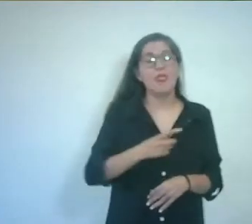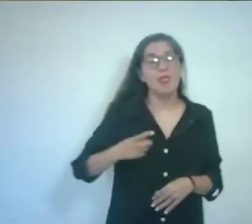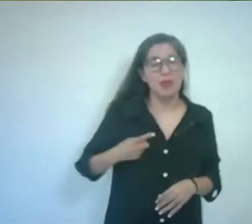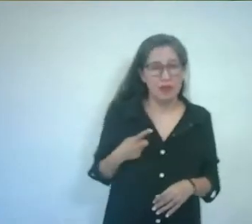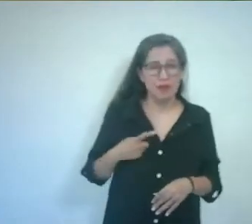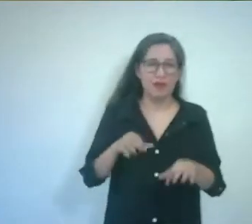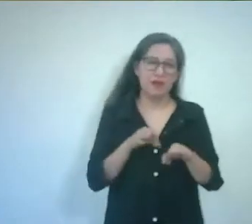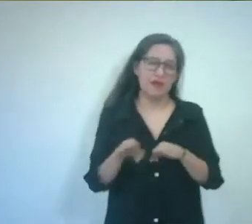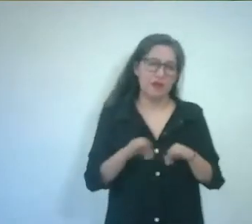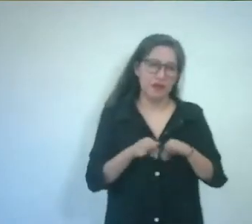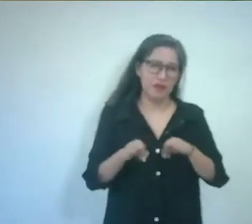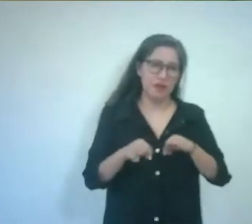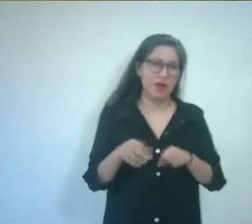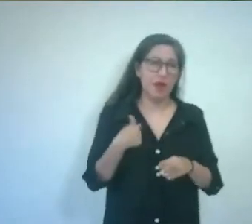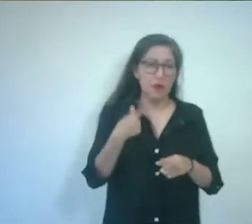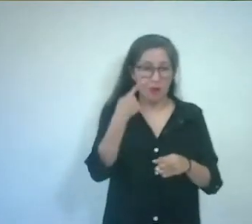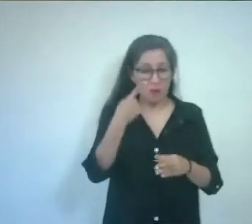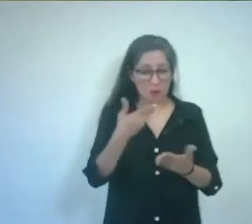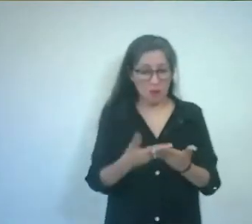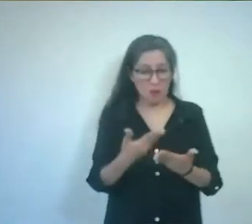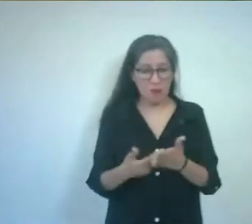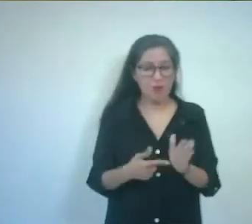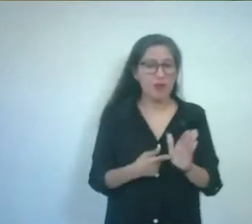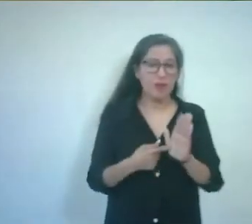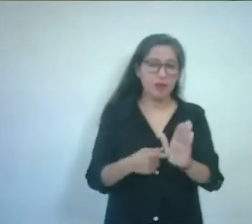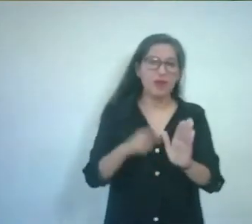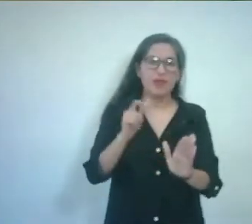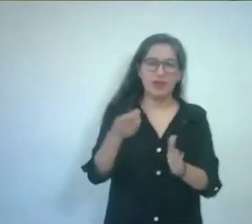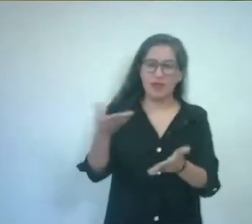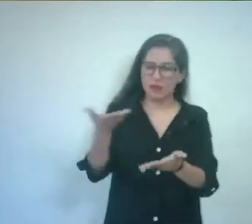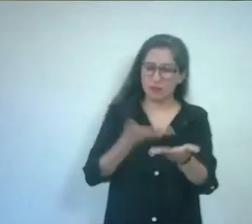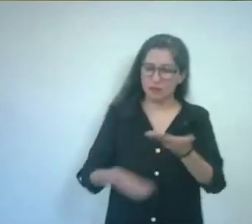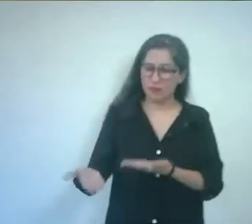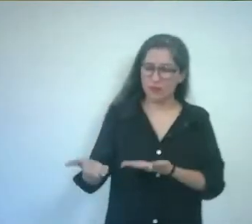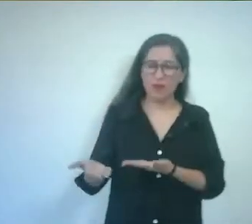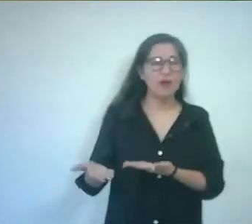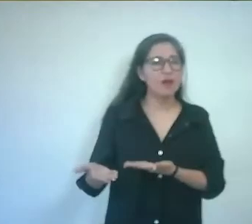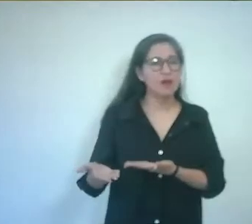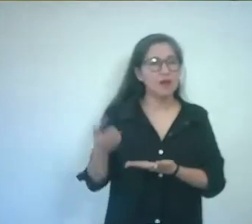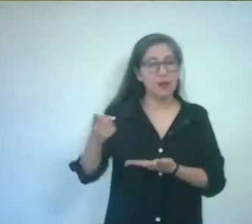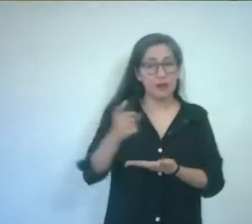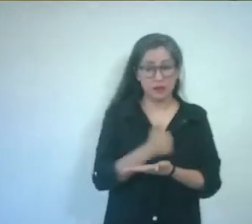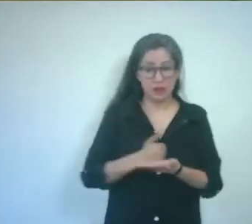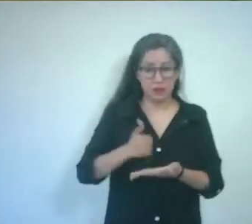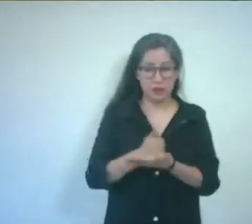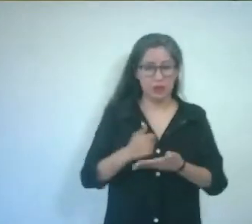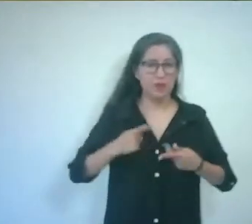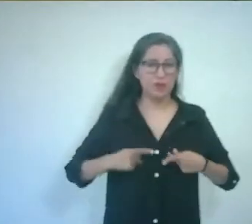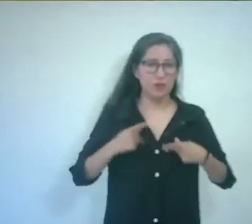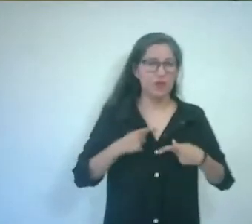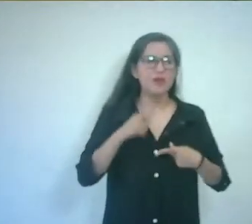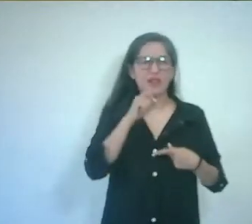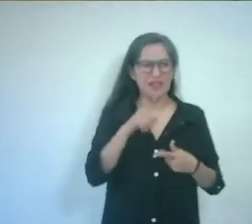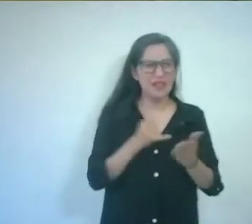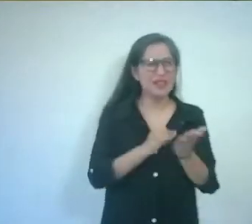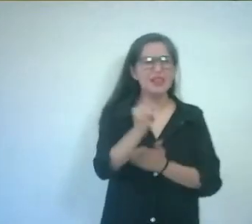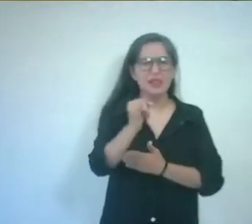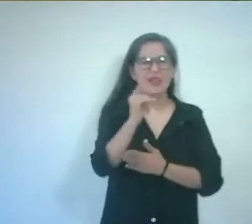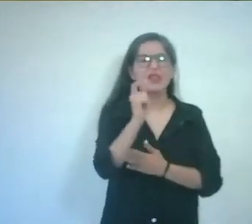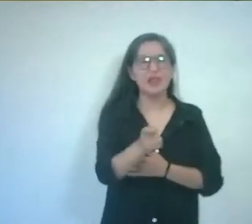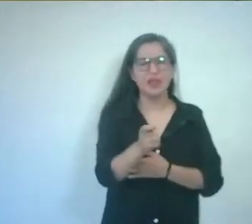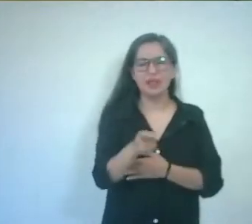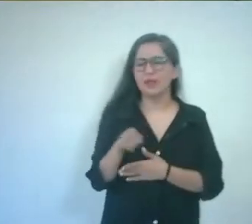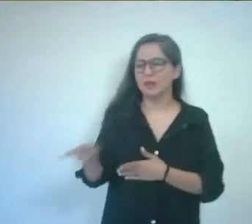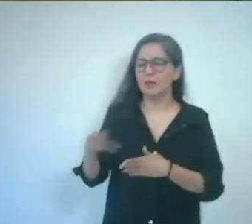trabajo donde se vea que quien decide, más allá de los ciudadanos, también es el pueblo